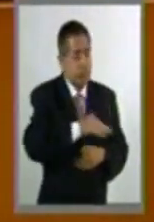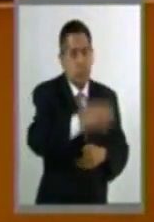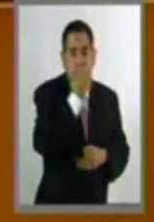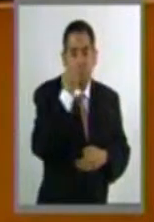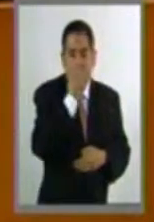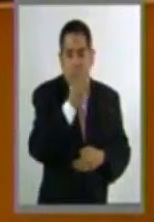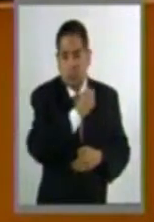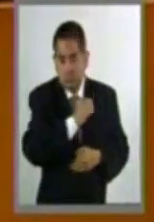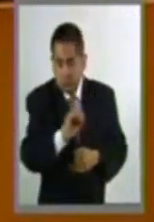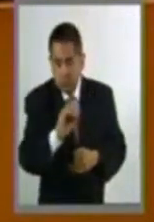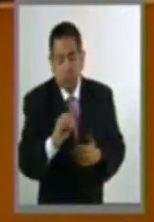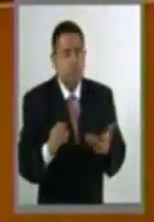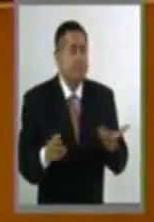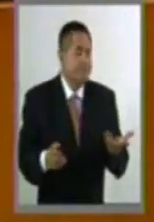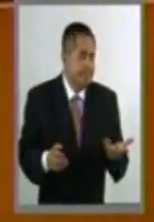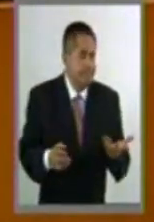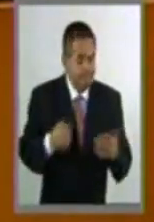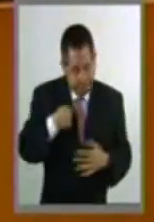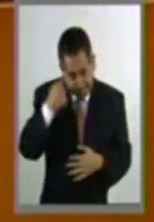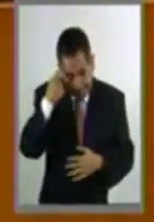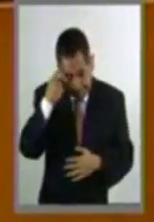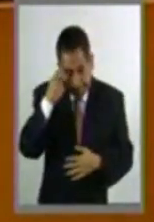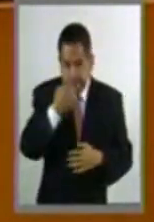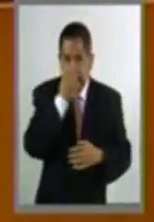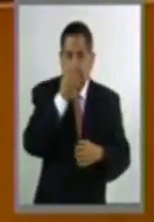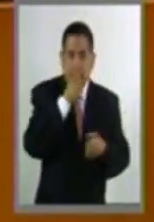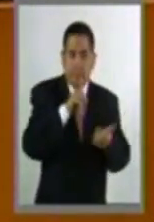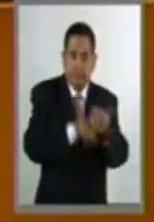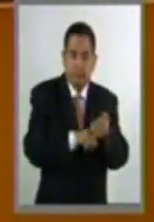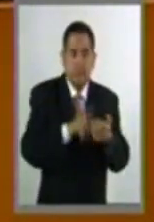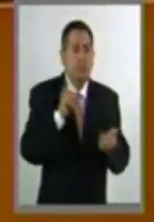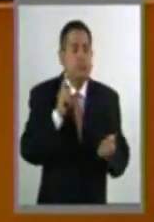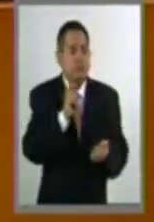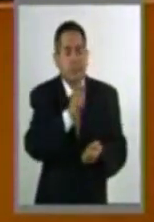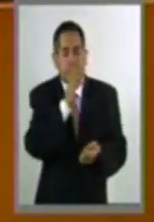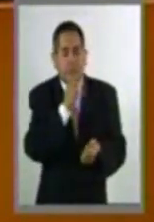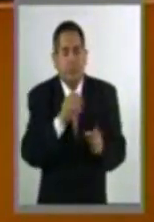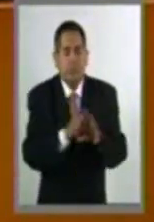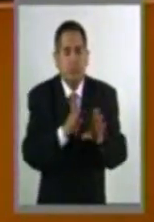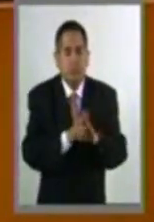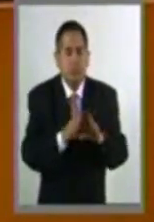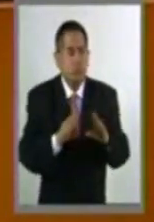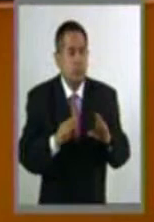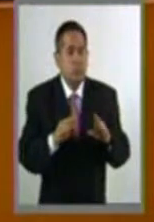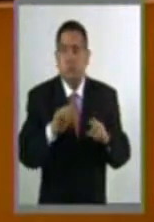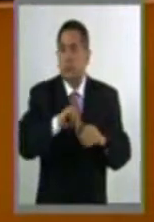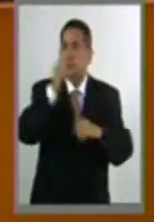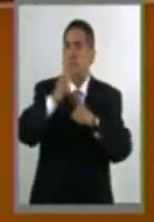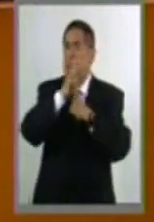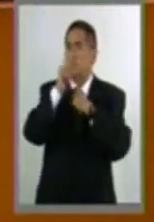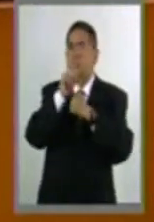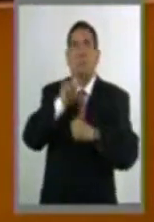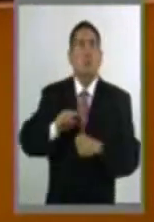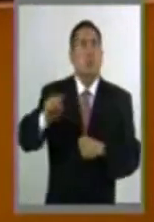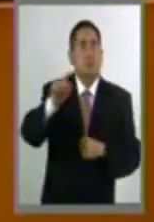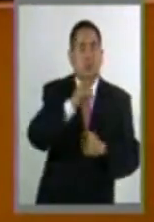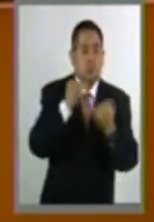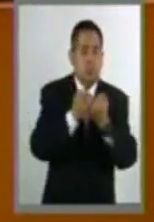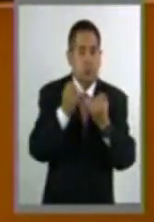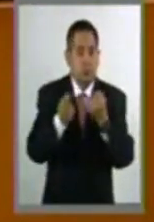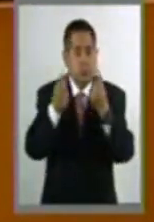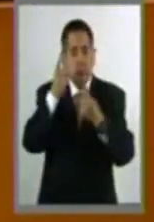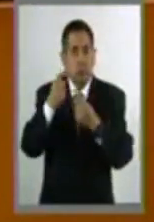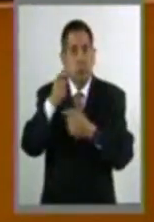escuela. Lo que, dicho de otra forma, ocasiona que resulte inaplicable en el resto del país de las mismas zonas no